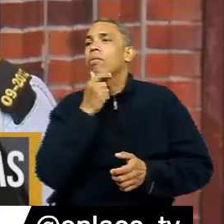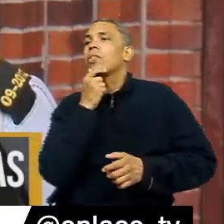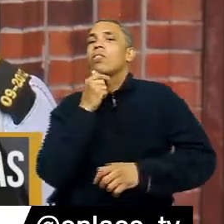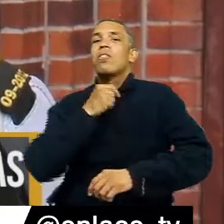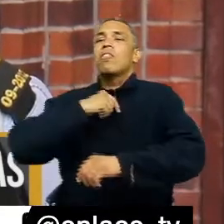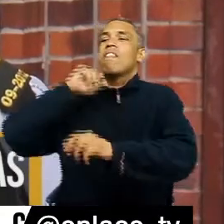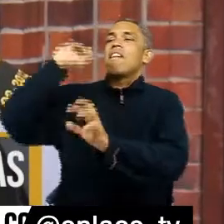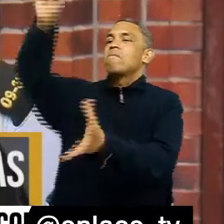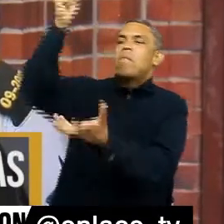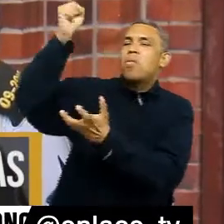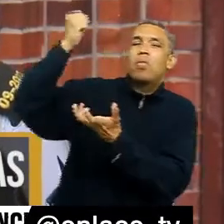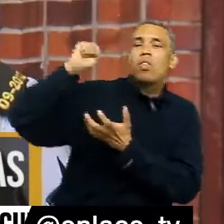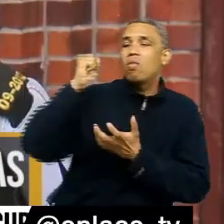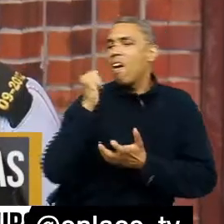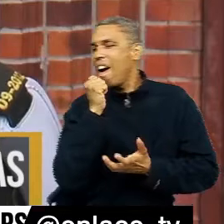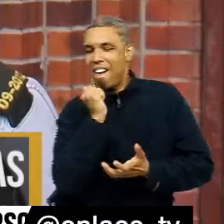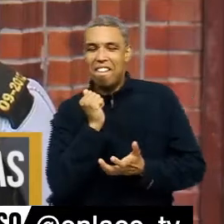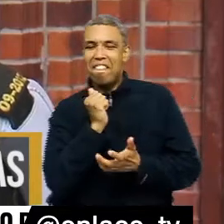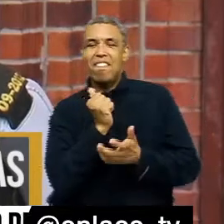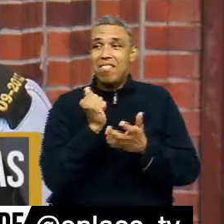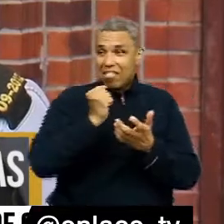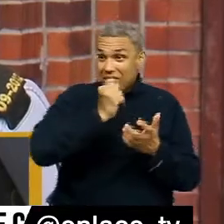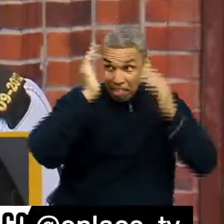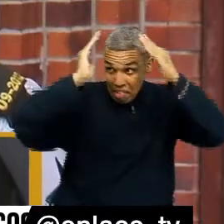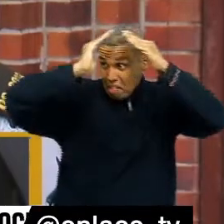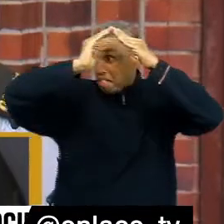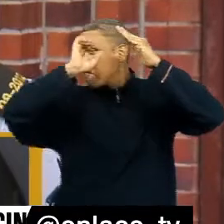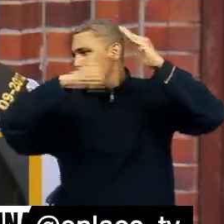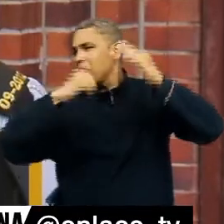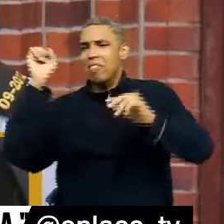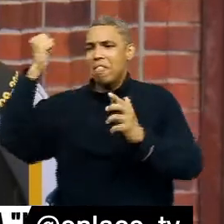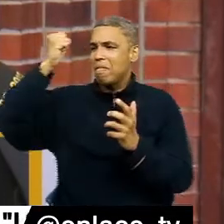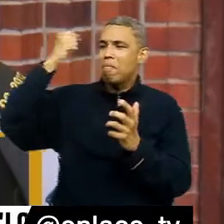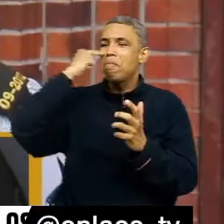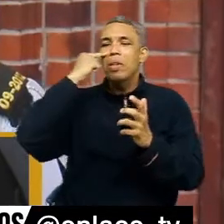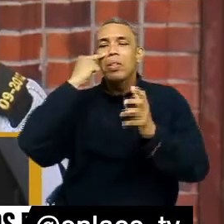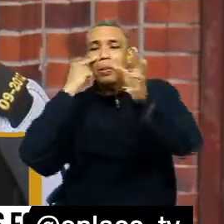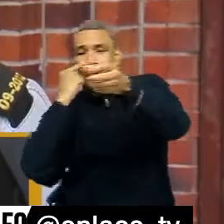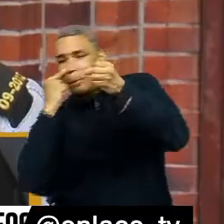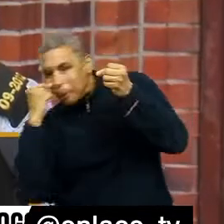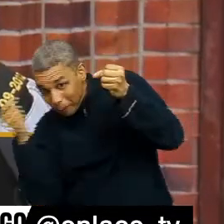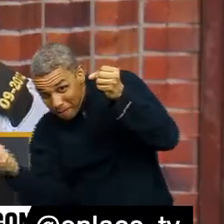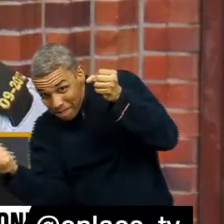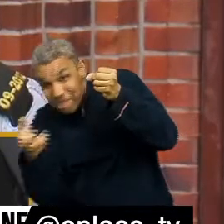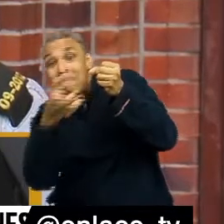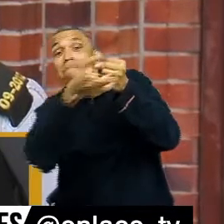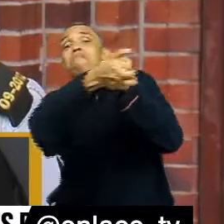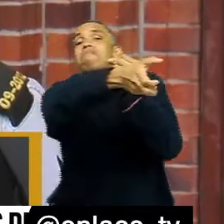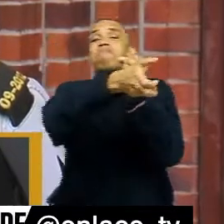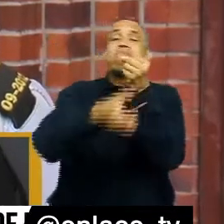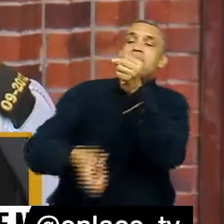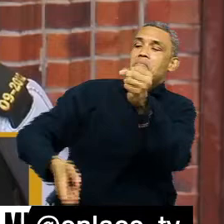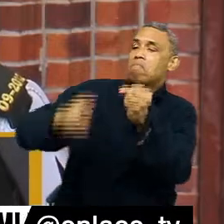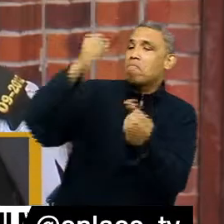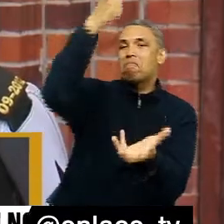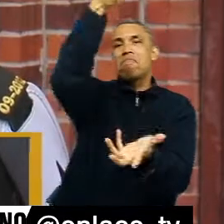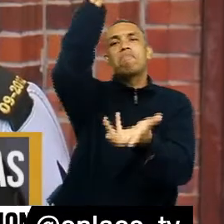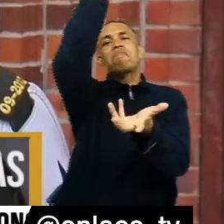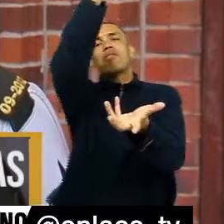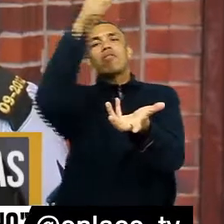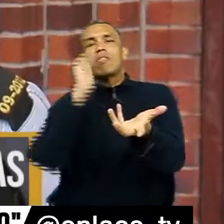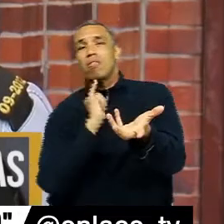ningún reparo, manifestó que ya las tenía desde hace años, pero igual forma se le hizo entender que eso es una retención de unas especies